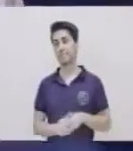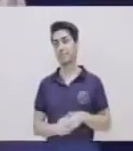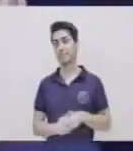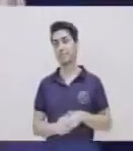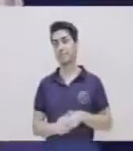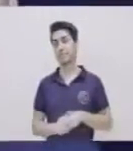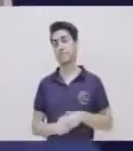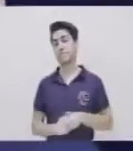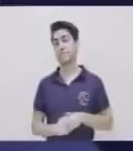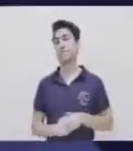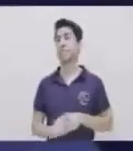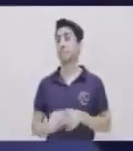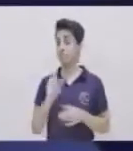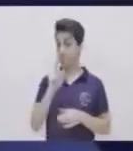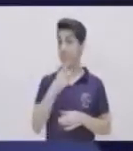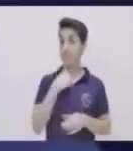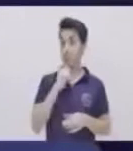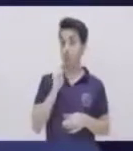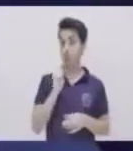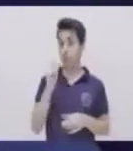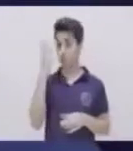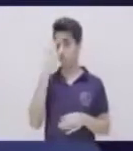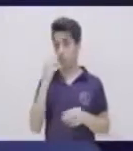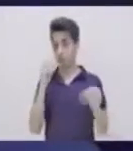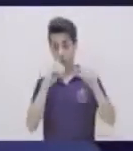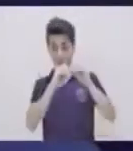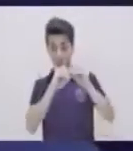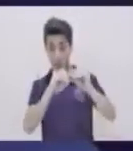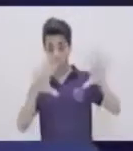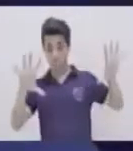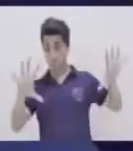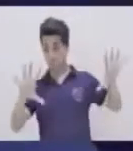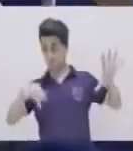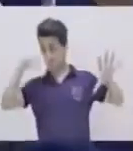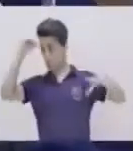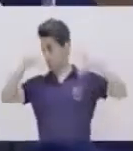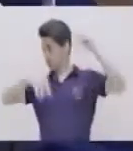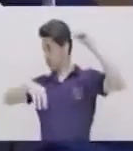Ajá, ¿te gustó el bonito palacio?